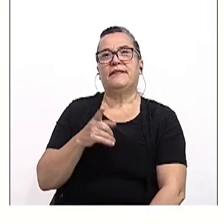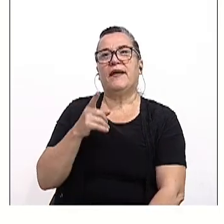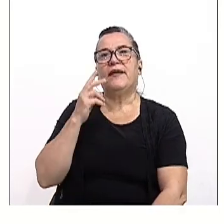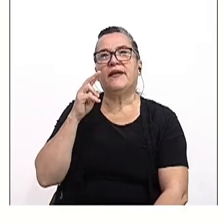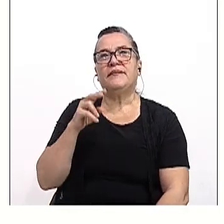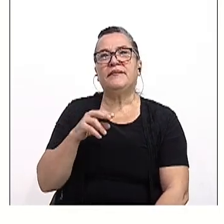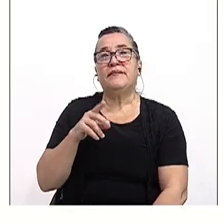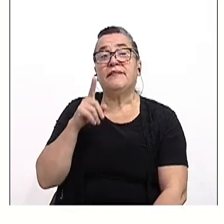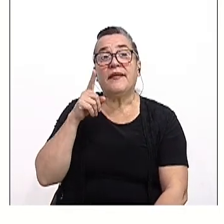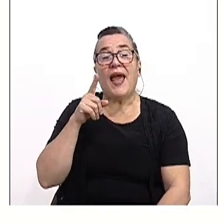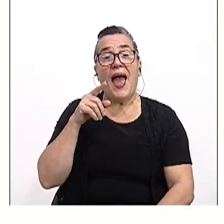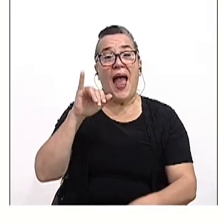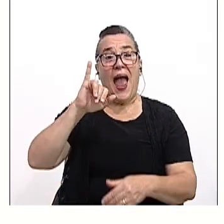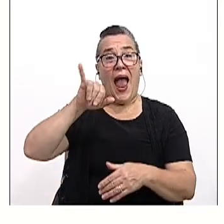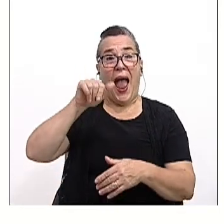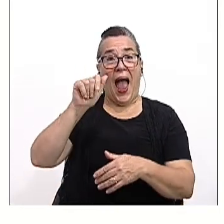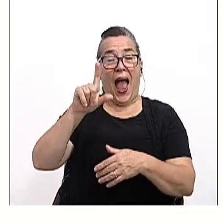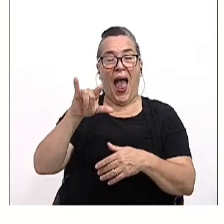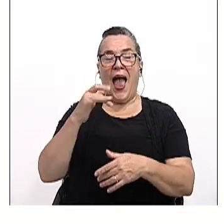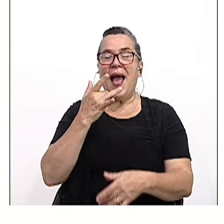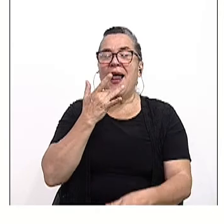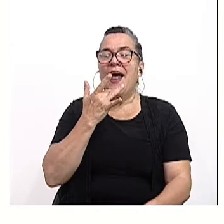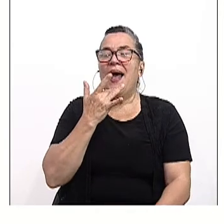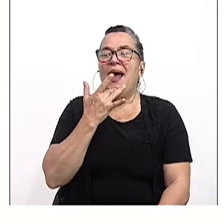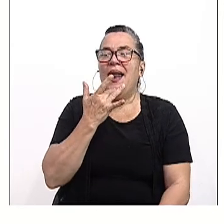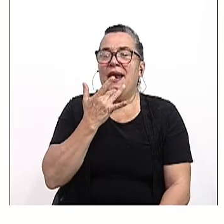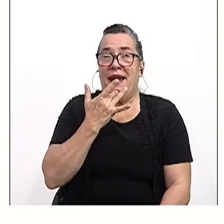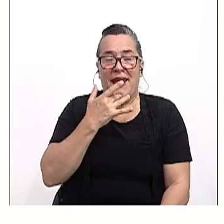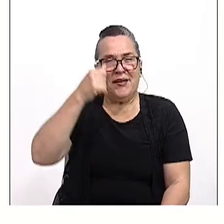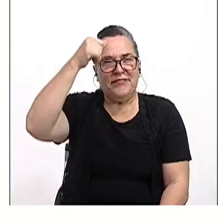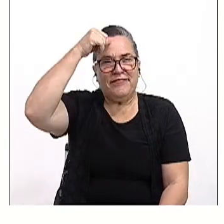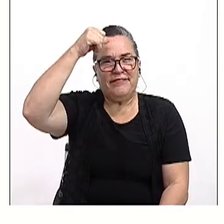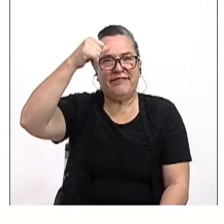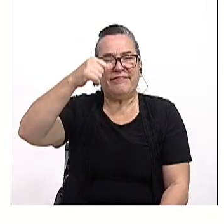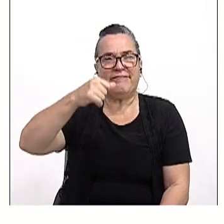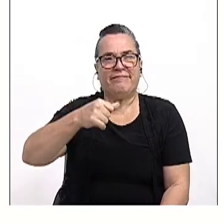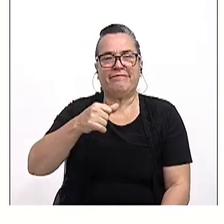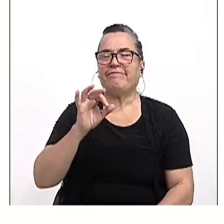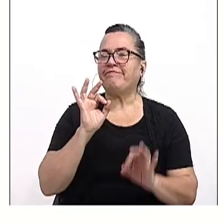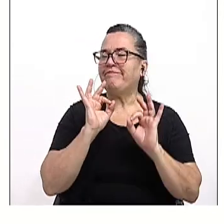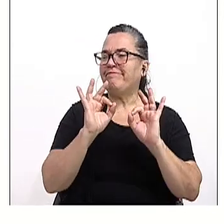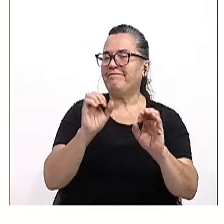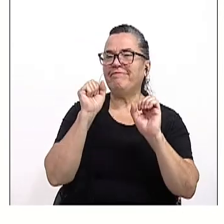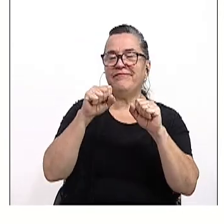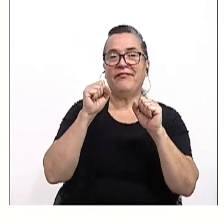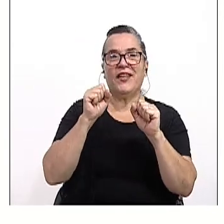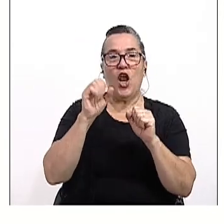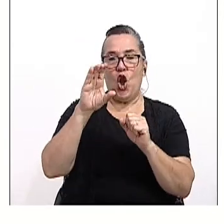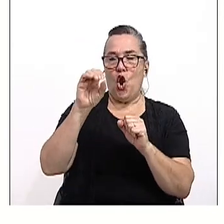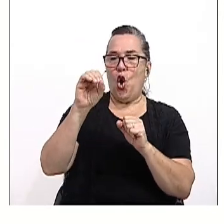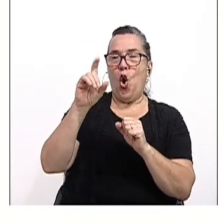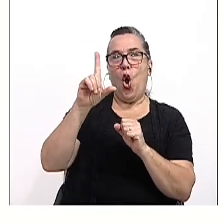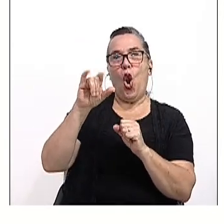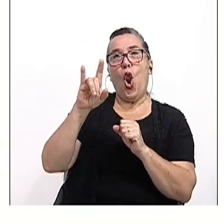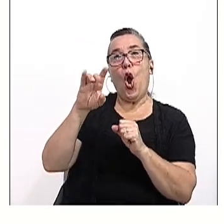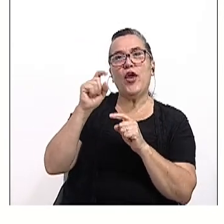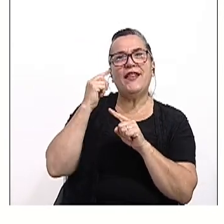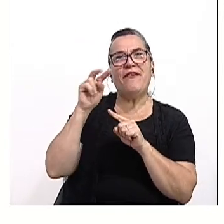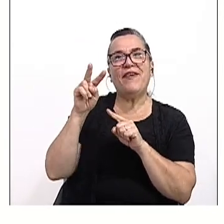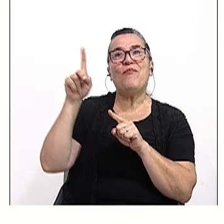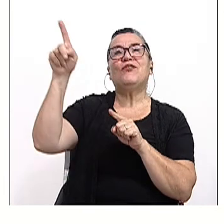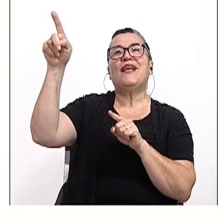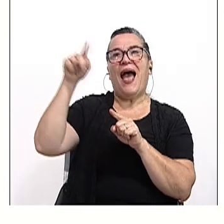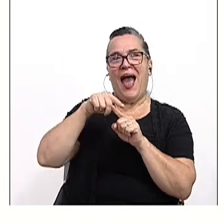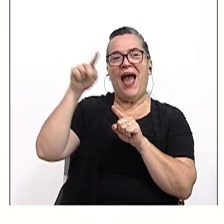abajo. Tenemos una deliciosa jalea, ¿recuerdan? Exacto, era el coloide y hace un ratito